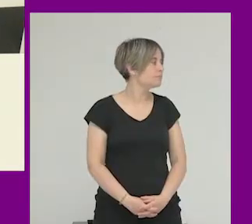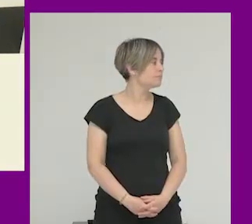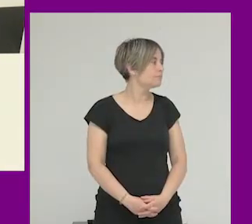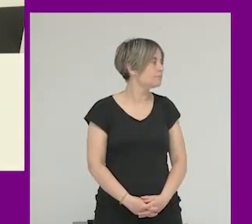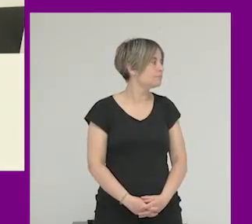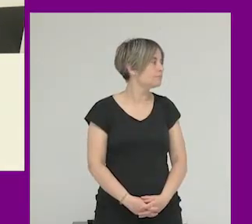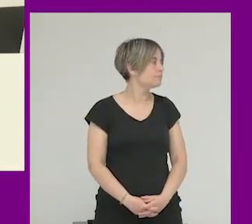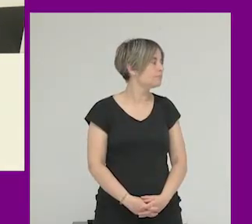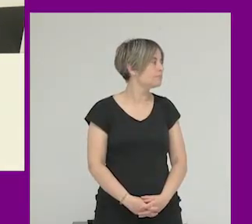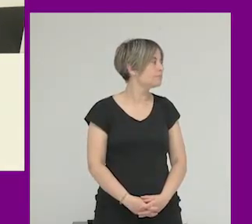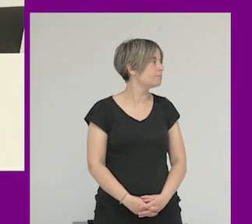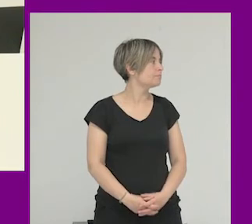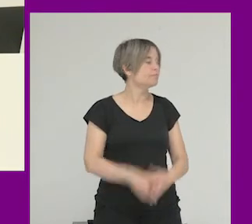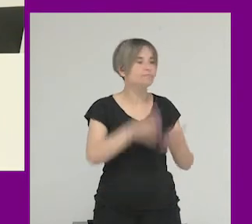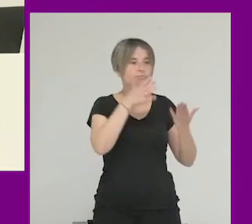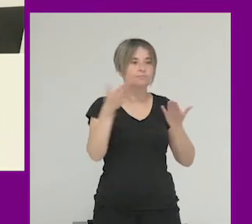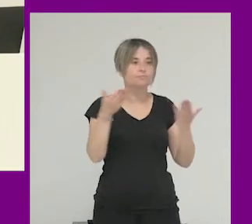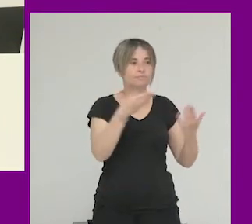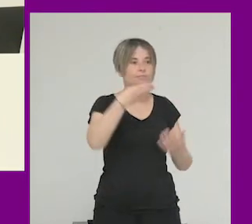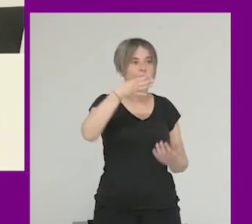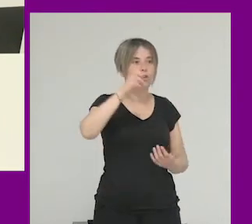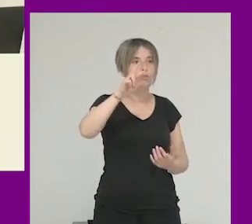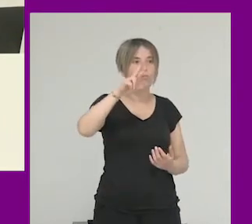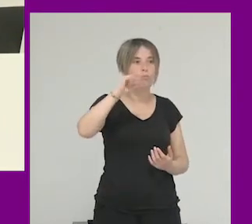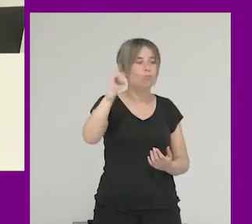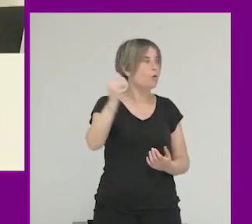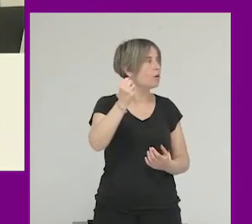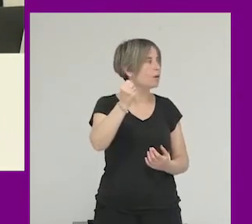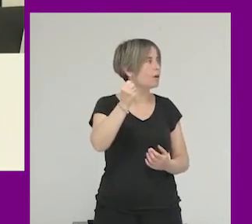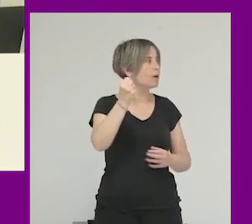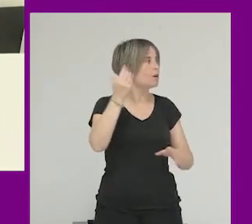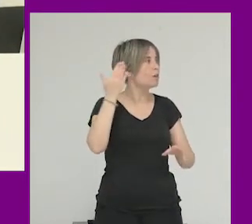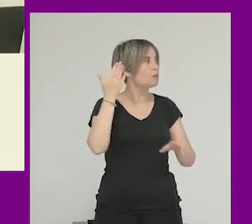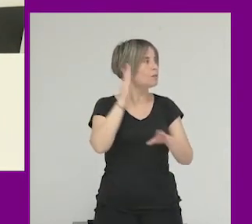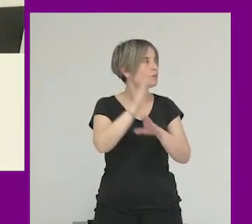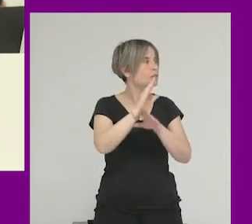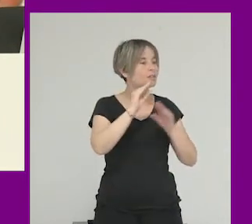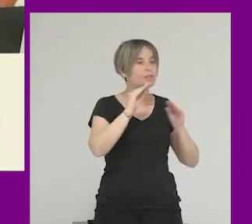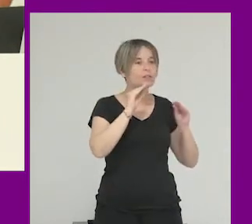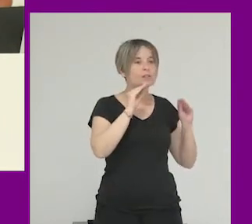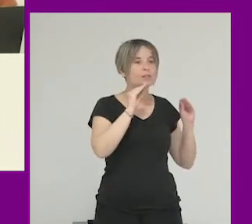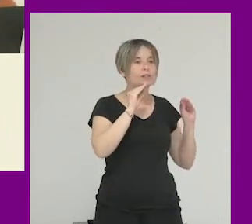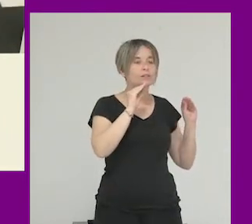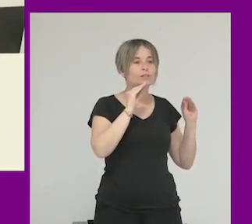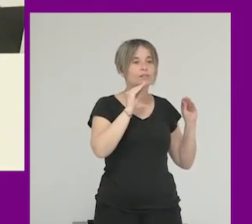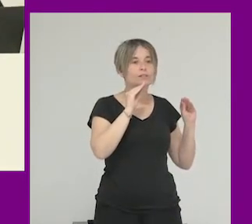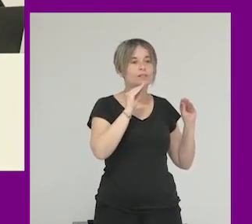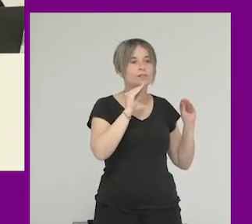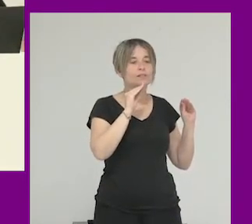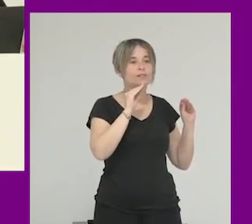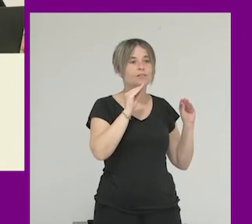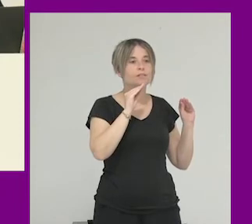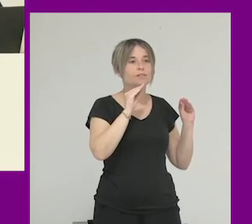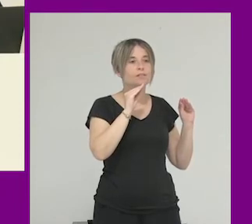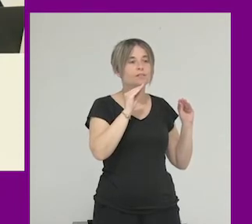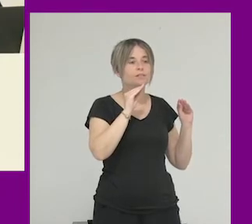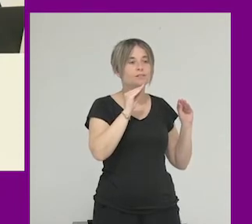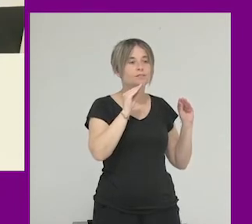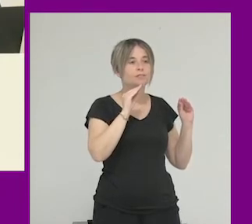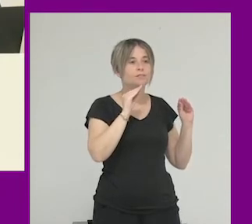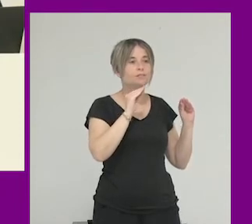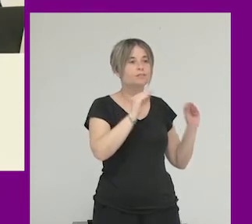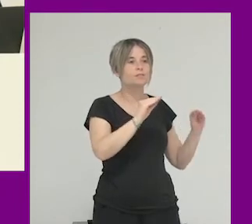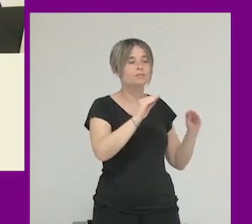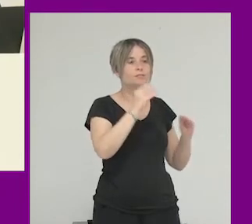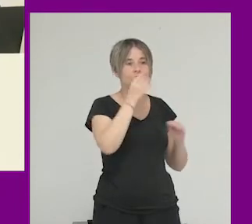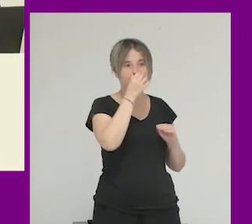A Borja Muñoz, que nos va a hablar también sobre su sobre gizonez heterosexualen